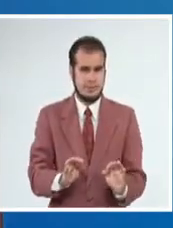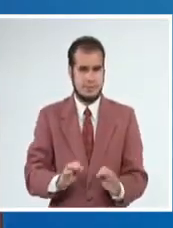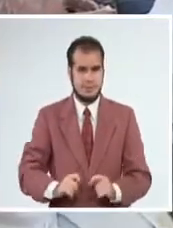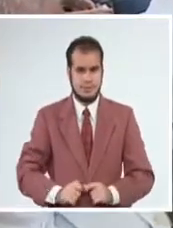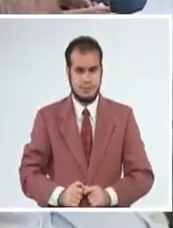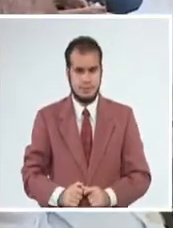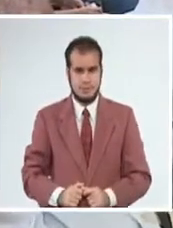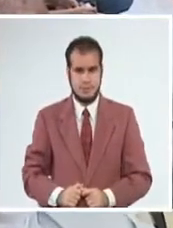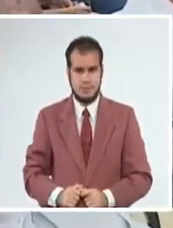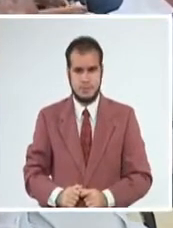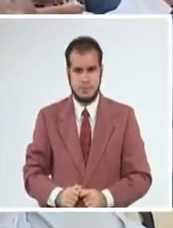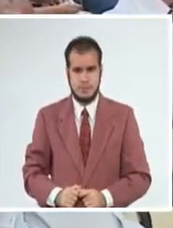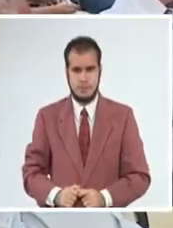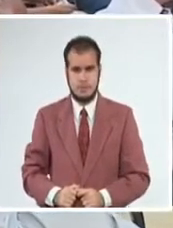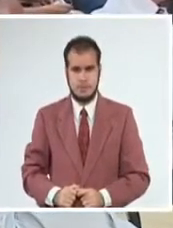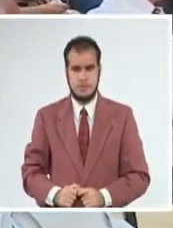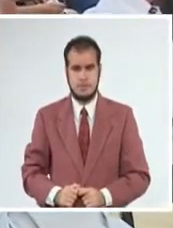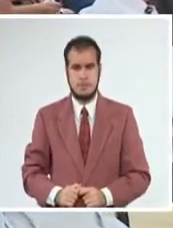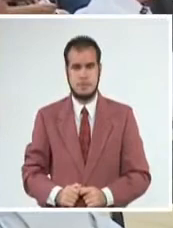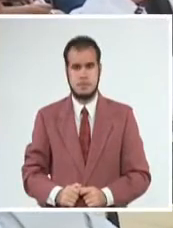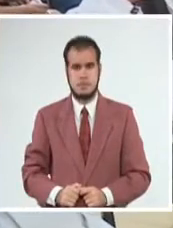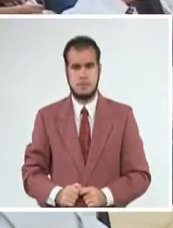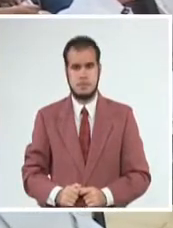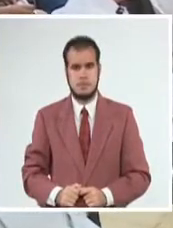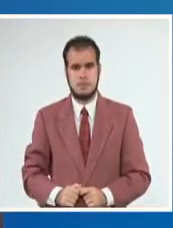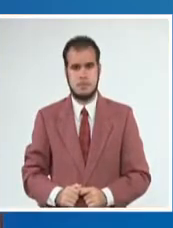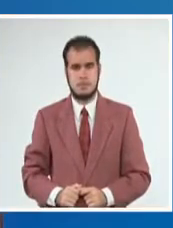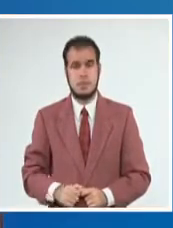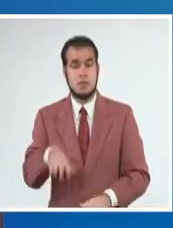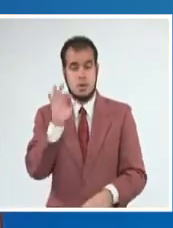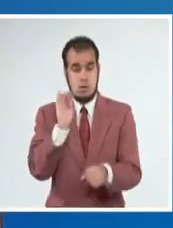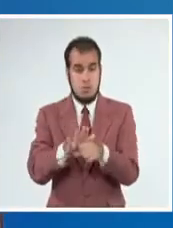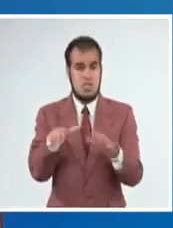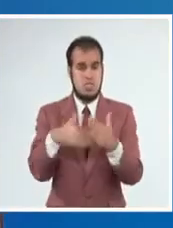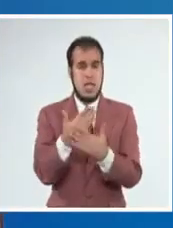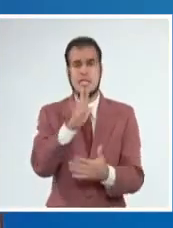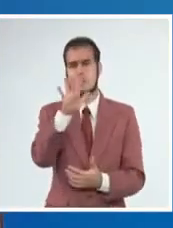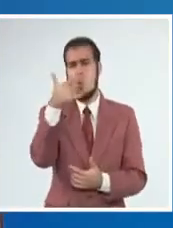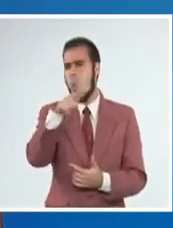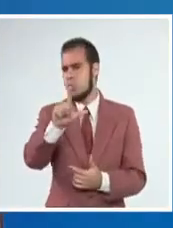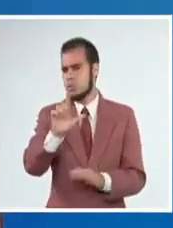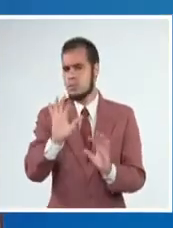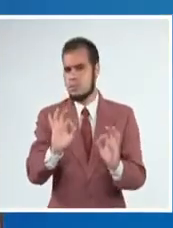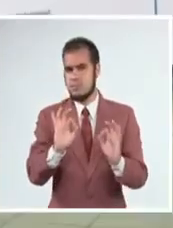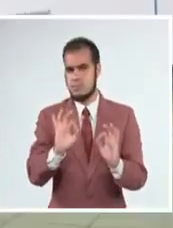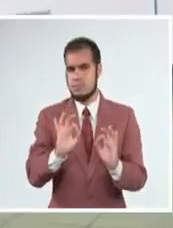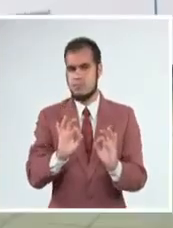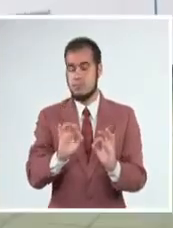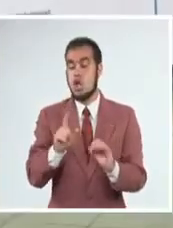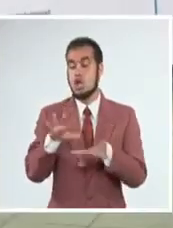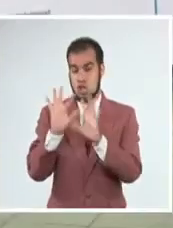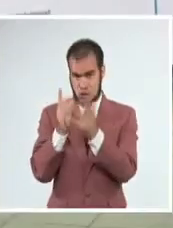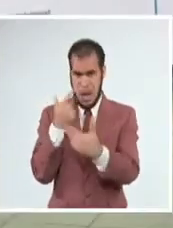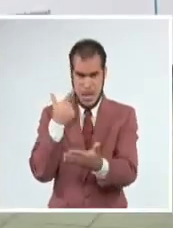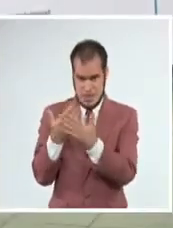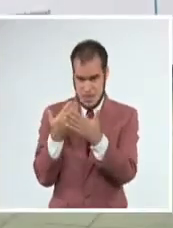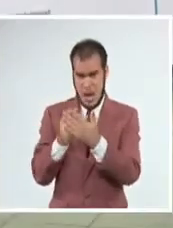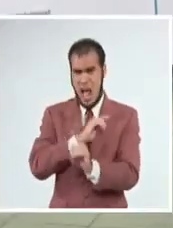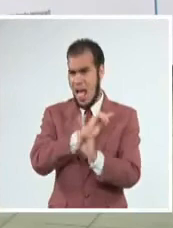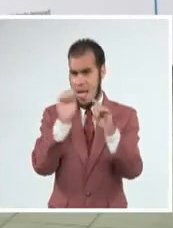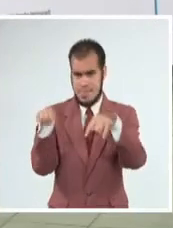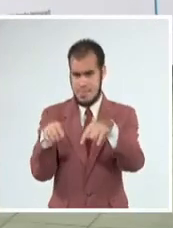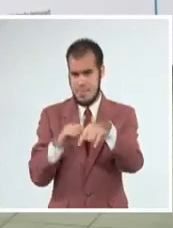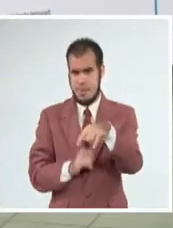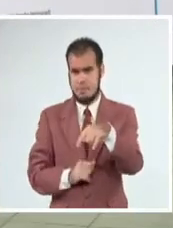bloqueo. A partir del 5 de julio, ese laboratorio mediático que